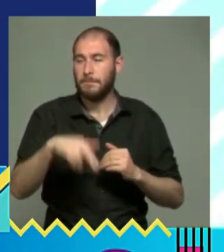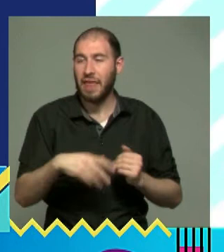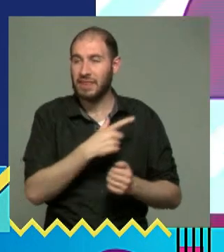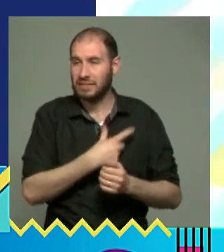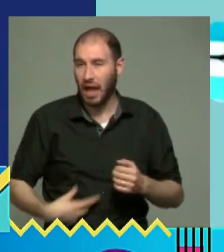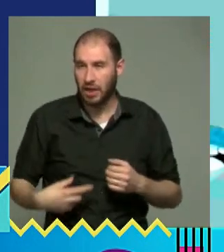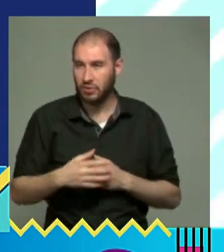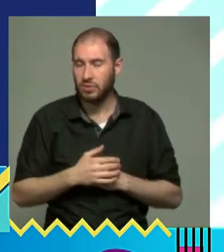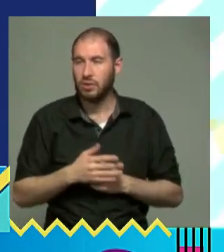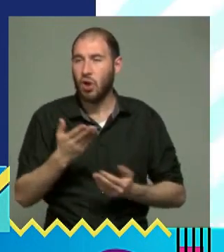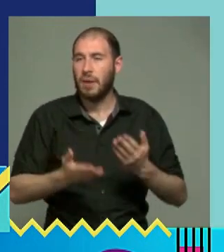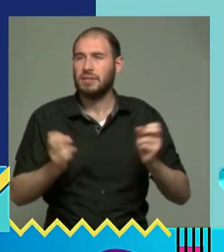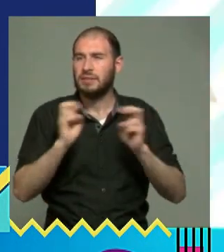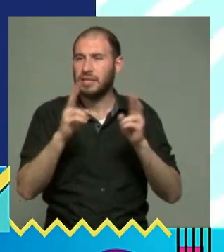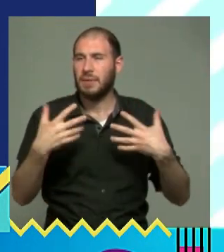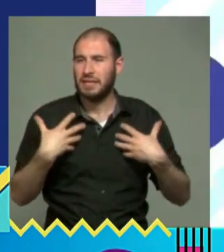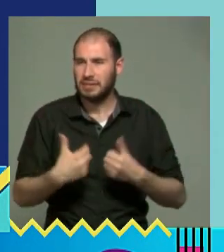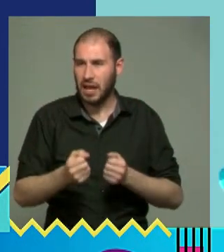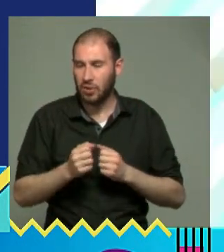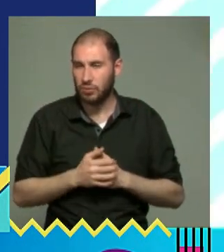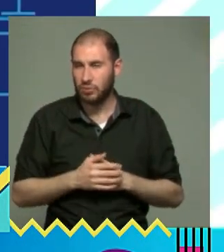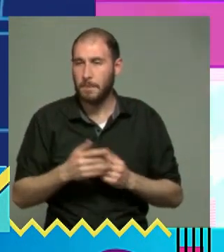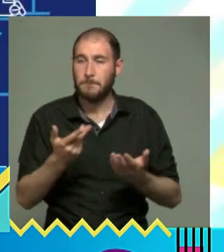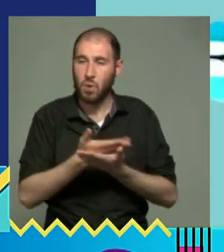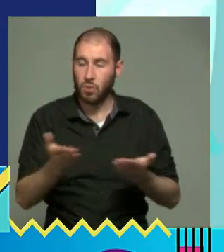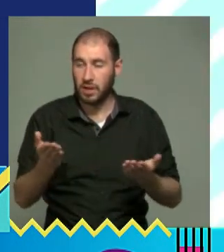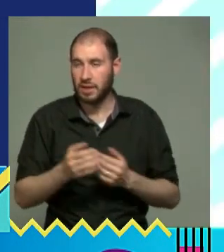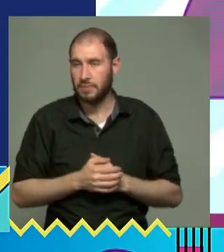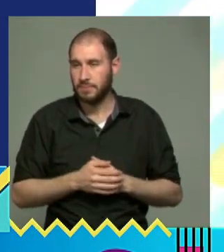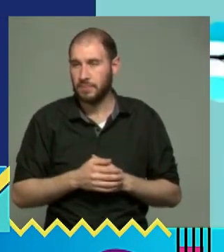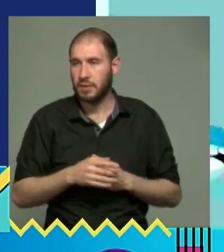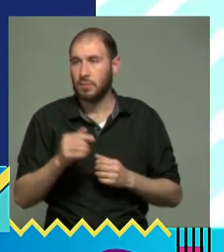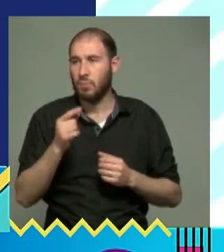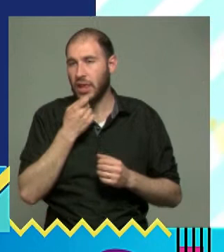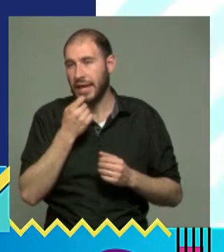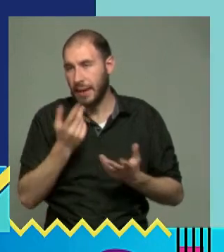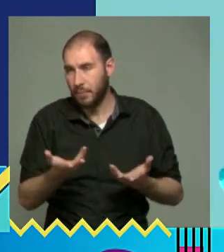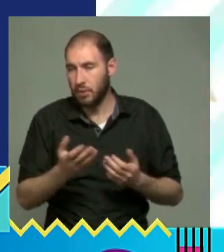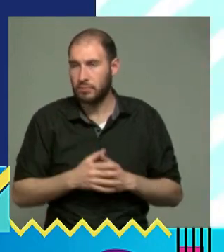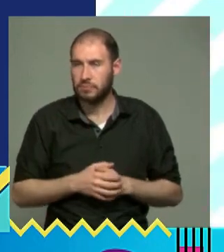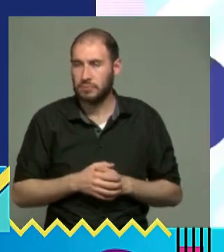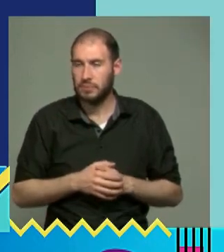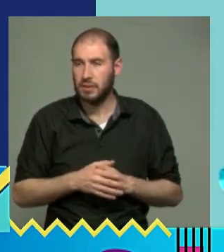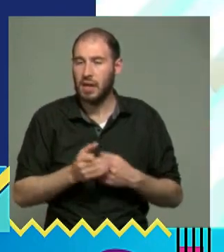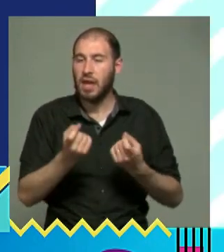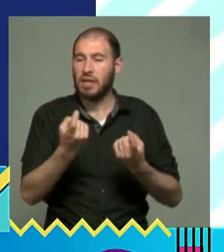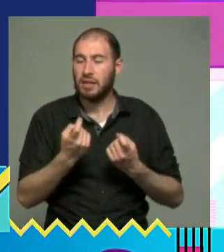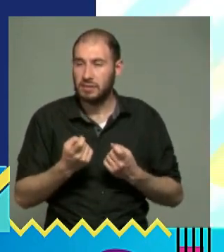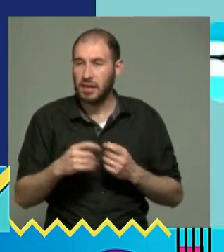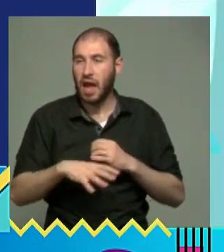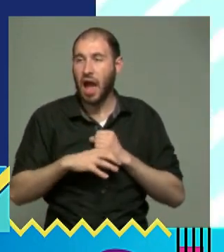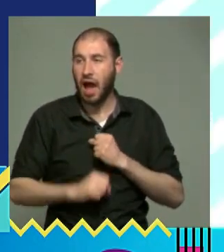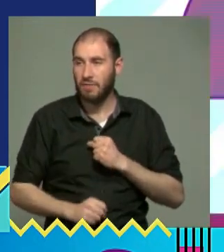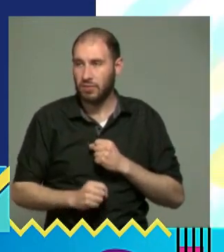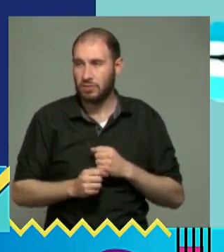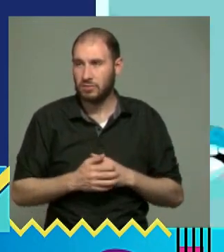Estado en relación a materia de salud pública, como tiene que ver, como es, por ejemplo, la necesidad de que el aborto